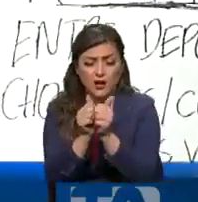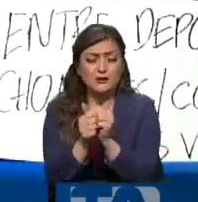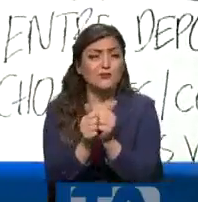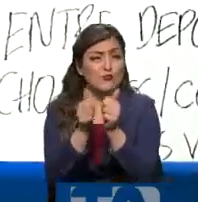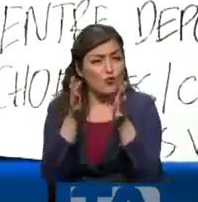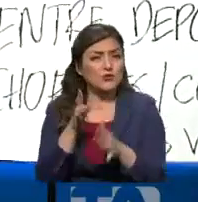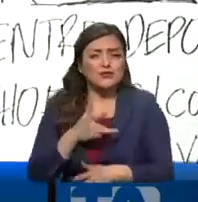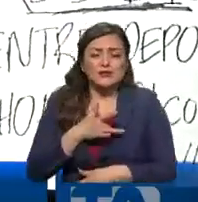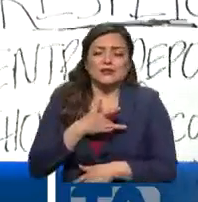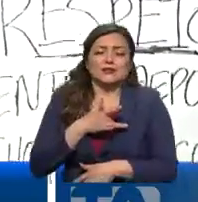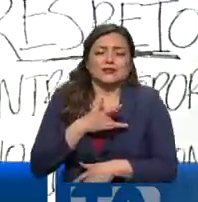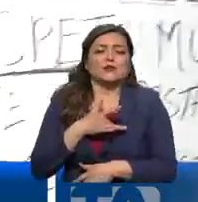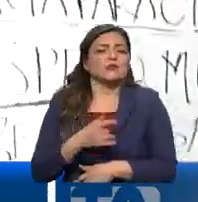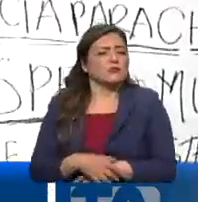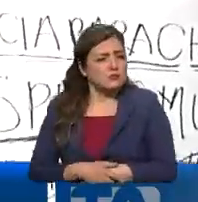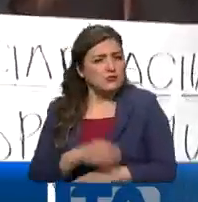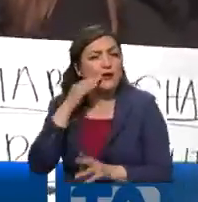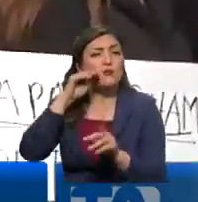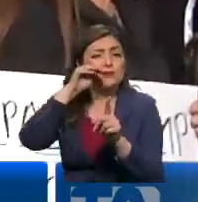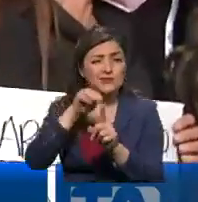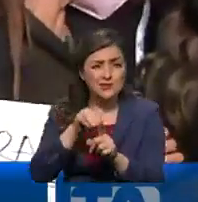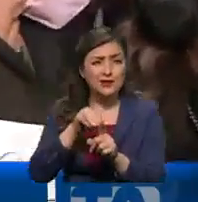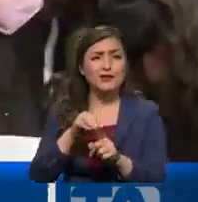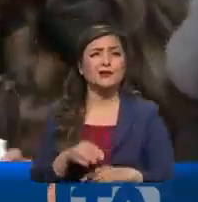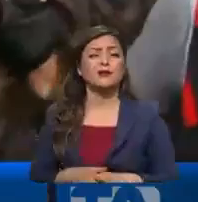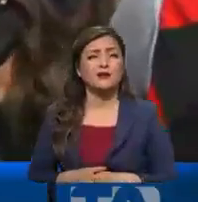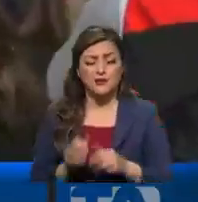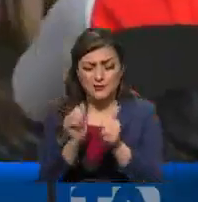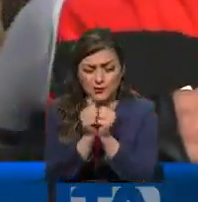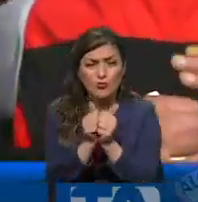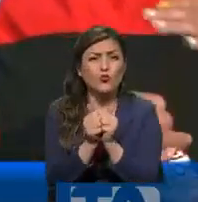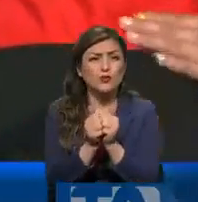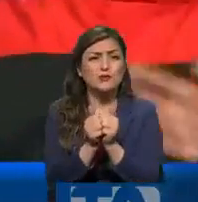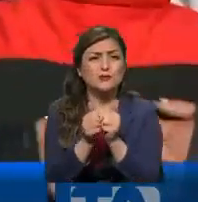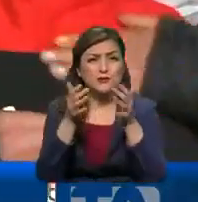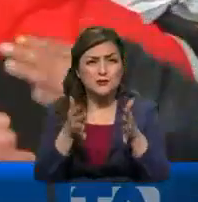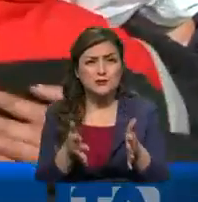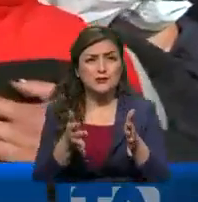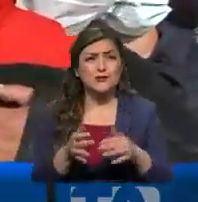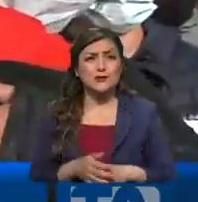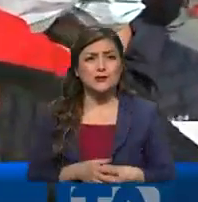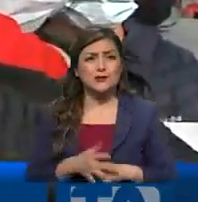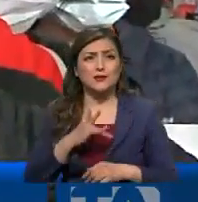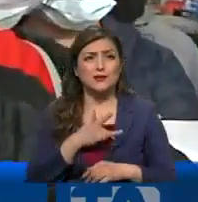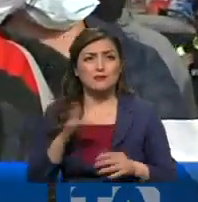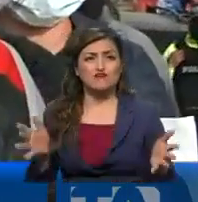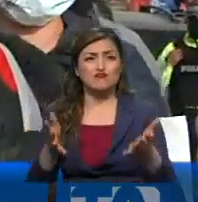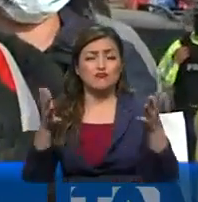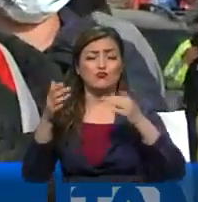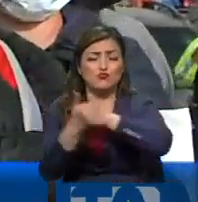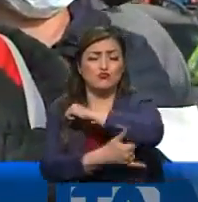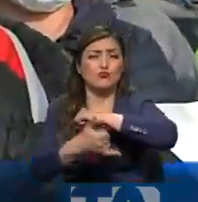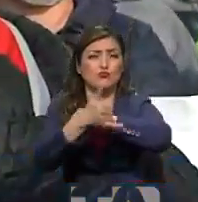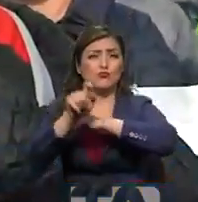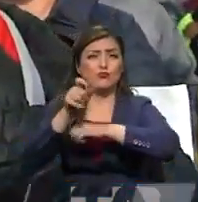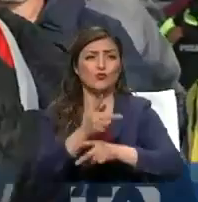deporte. Entonces, esto tiene que conducir un mensaje de que precisamente nosotros los deportistas somos los que le damos la gloria a este país, y tiene que haber un